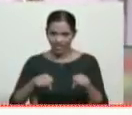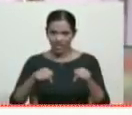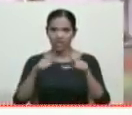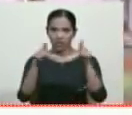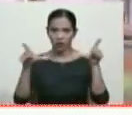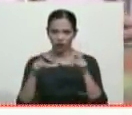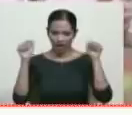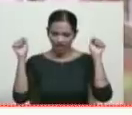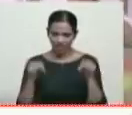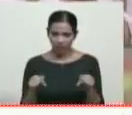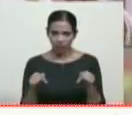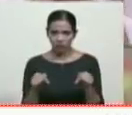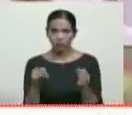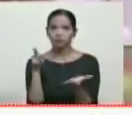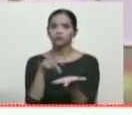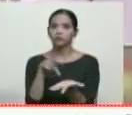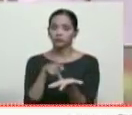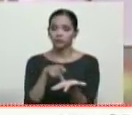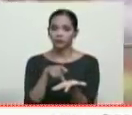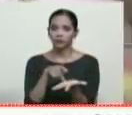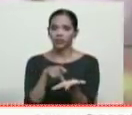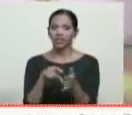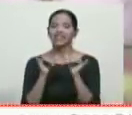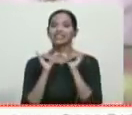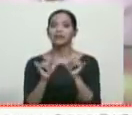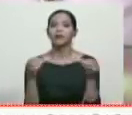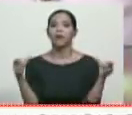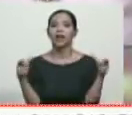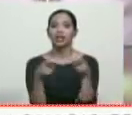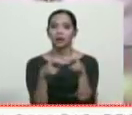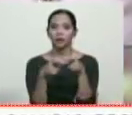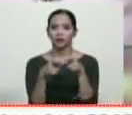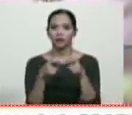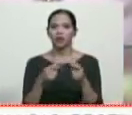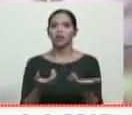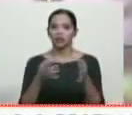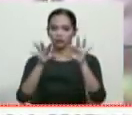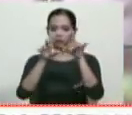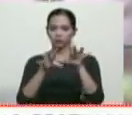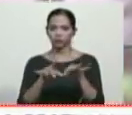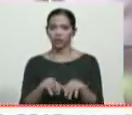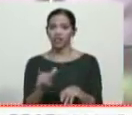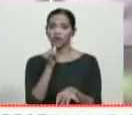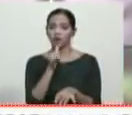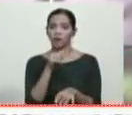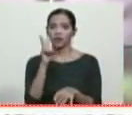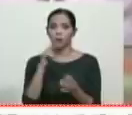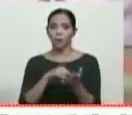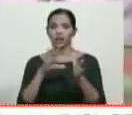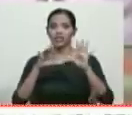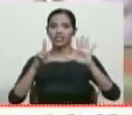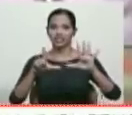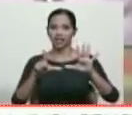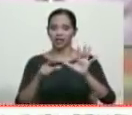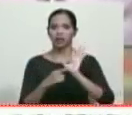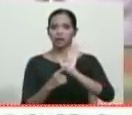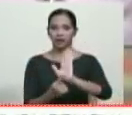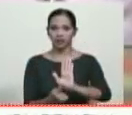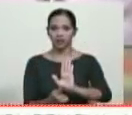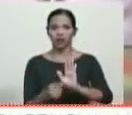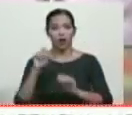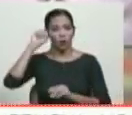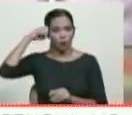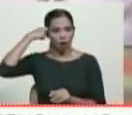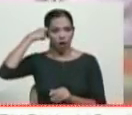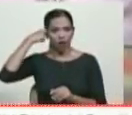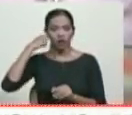aquí, ese mismo equipo fue el que redactó el informe del 2017 que presentó el Jordano. ¿Te acuerdas?